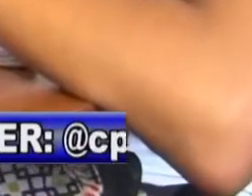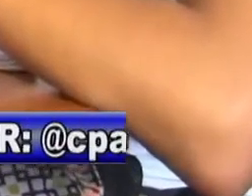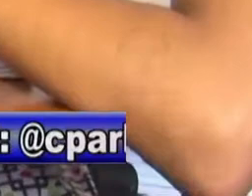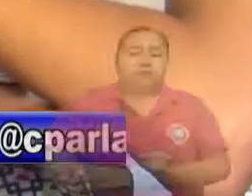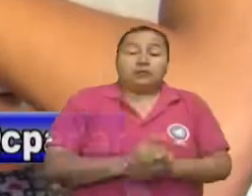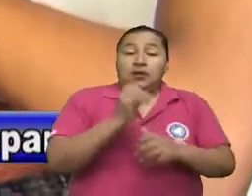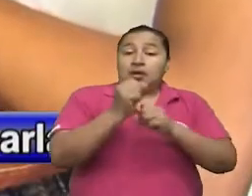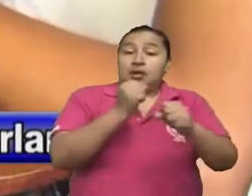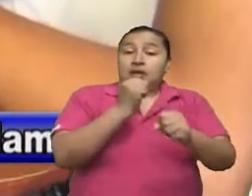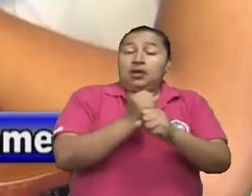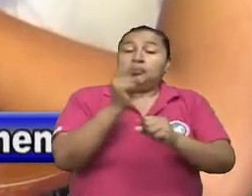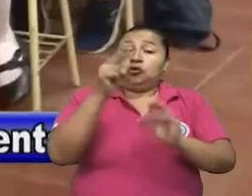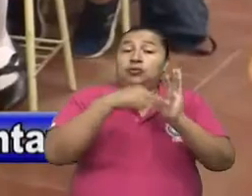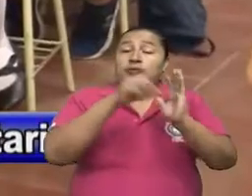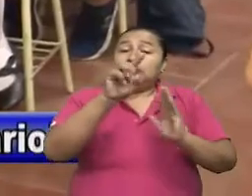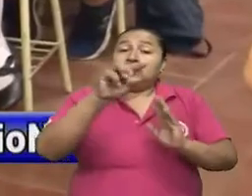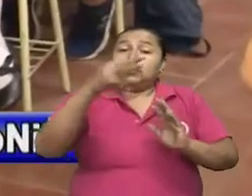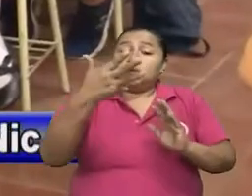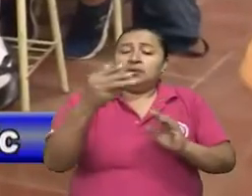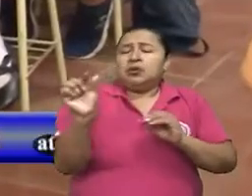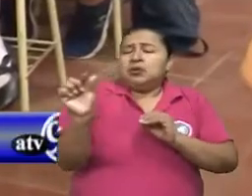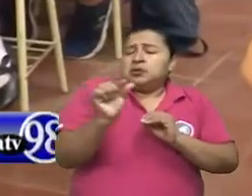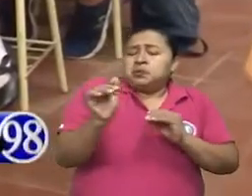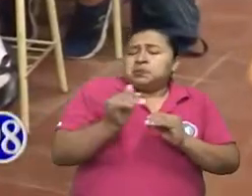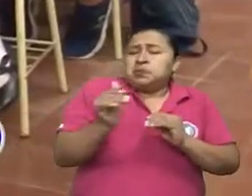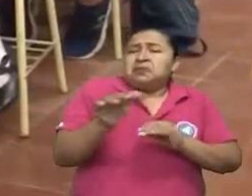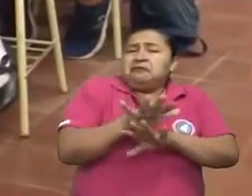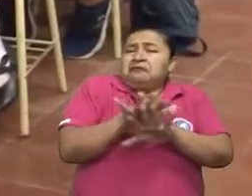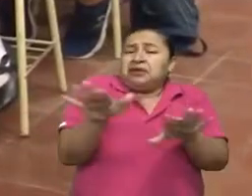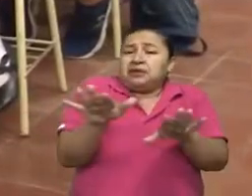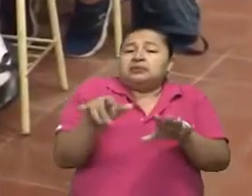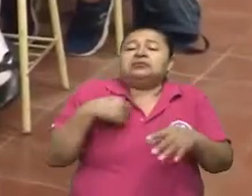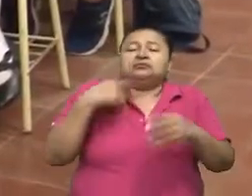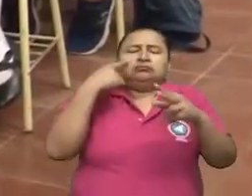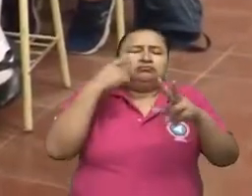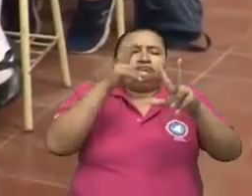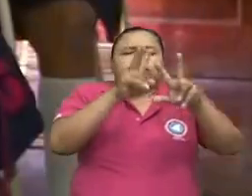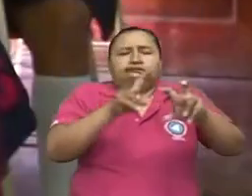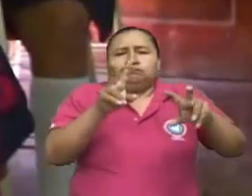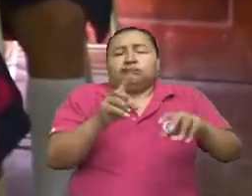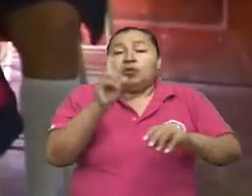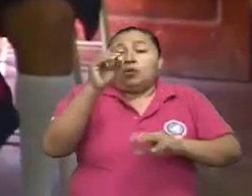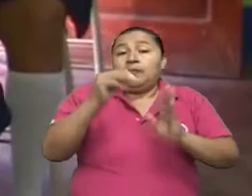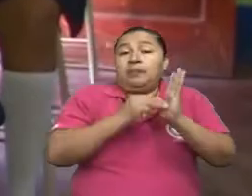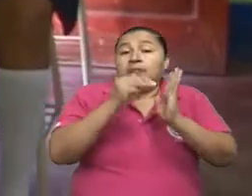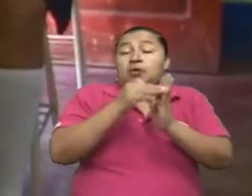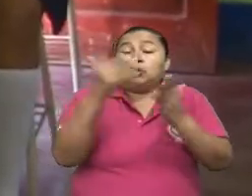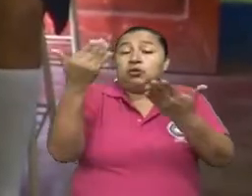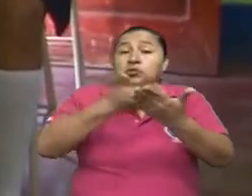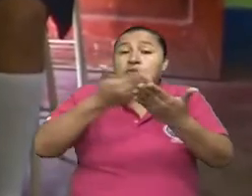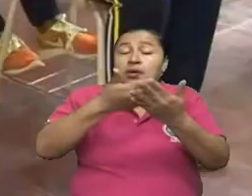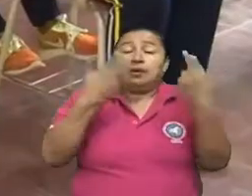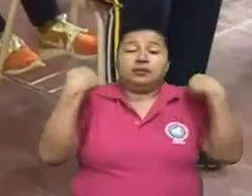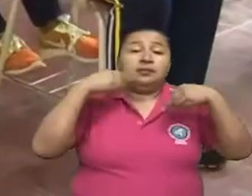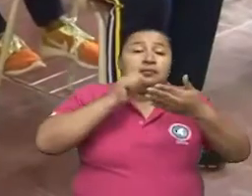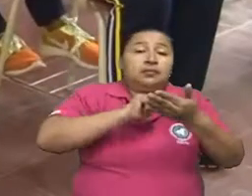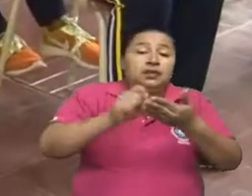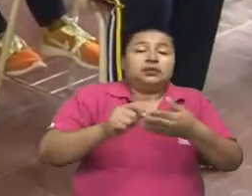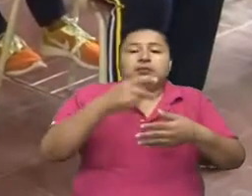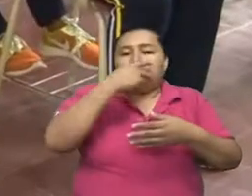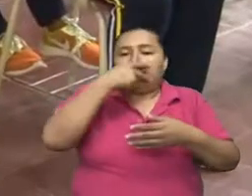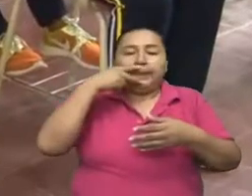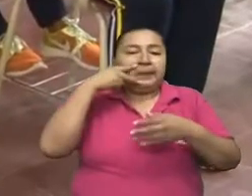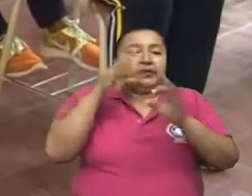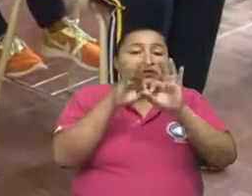El año escolar 2019 se encuentra en la recta final y está siendo evaluado por más de 1 millón de estudiantes, maestros y padres